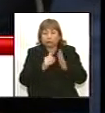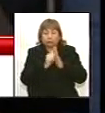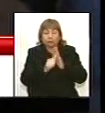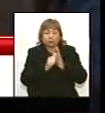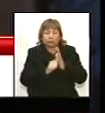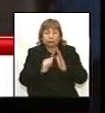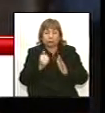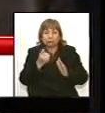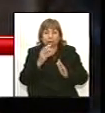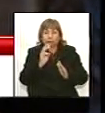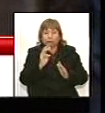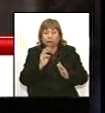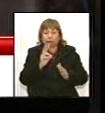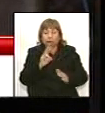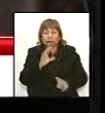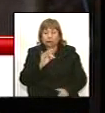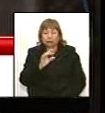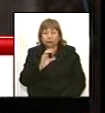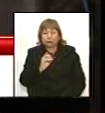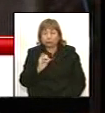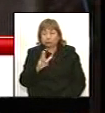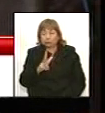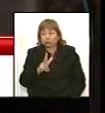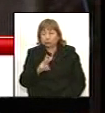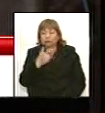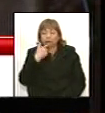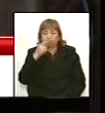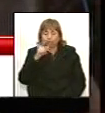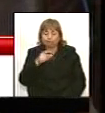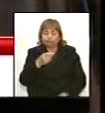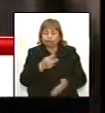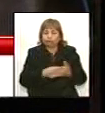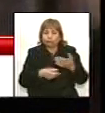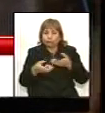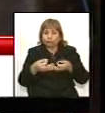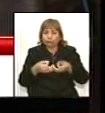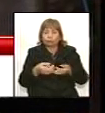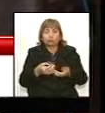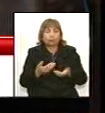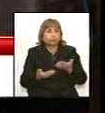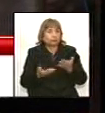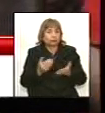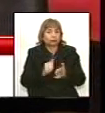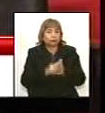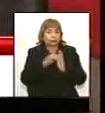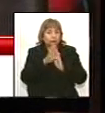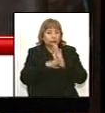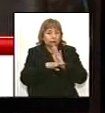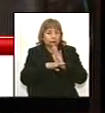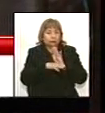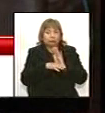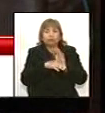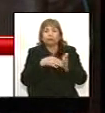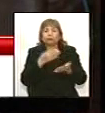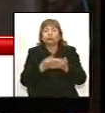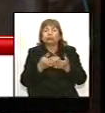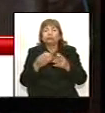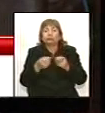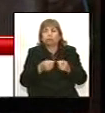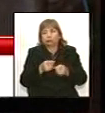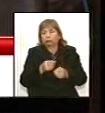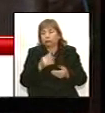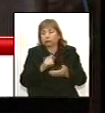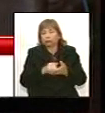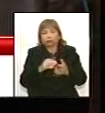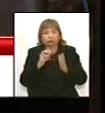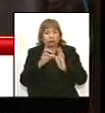16 de la ley 27803, esta se calcula sobre la base de la remuneración mínima vital vigente a la fecha de publicación de la